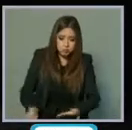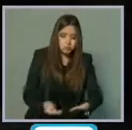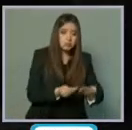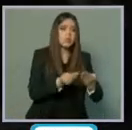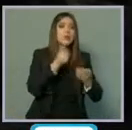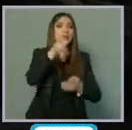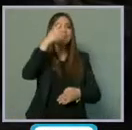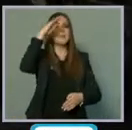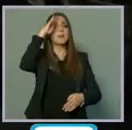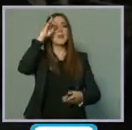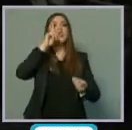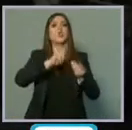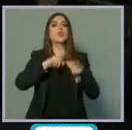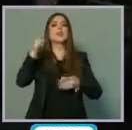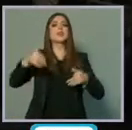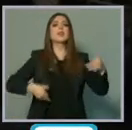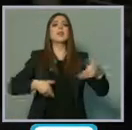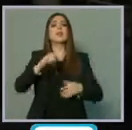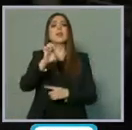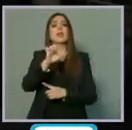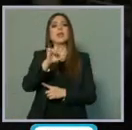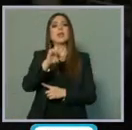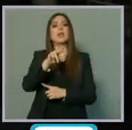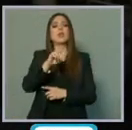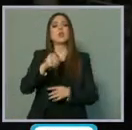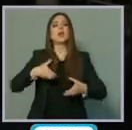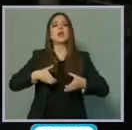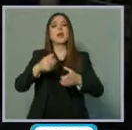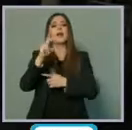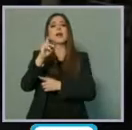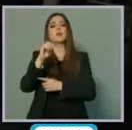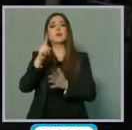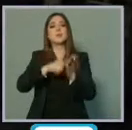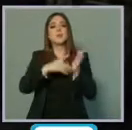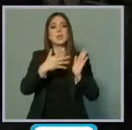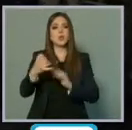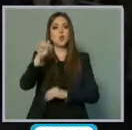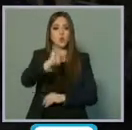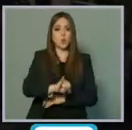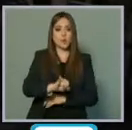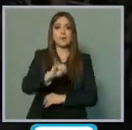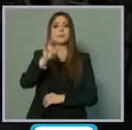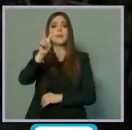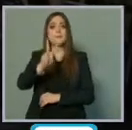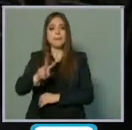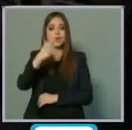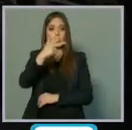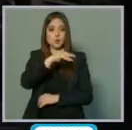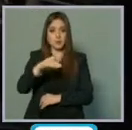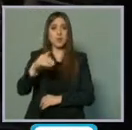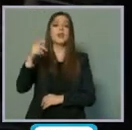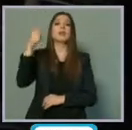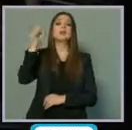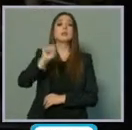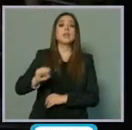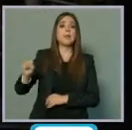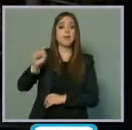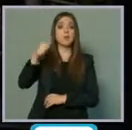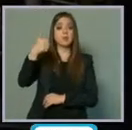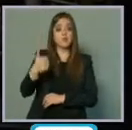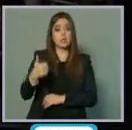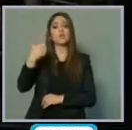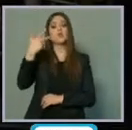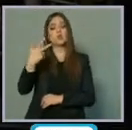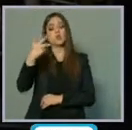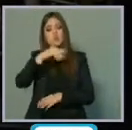Se presenta en el Teatro Helénico, que está en Avenida Revolución 1500, jueves y viernes a las 8:30, sábados a las 6 y a las 8:30, domingos a